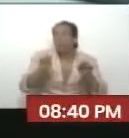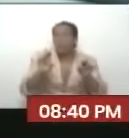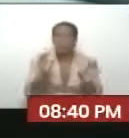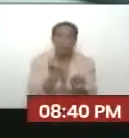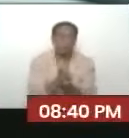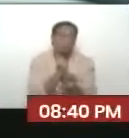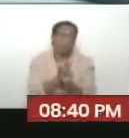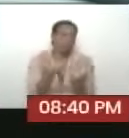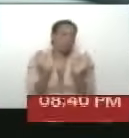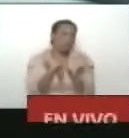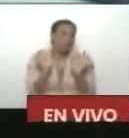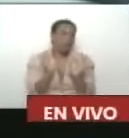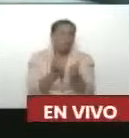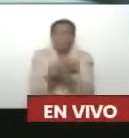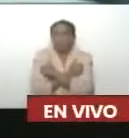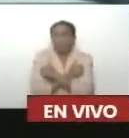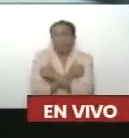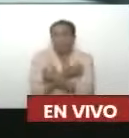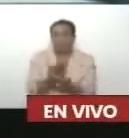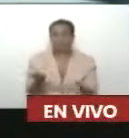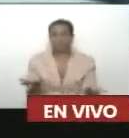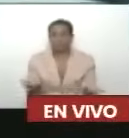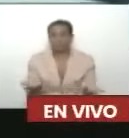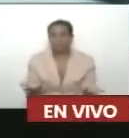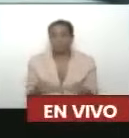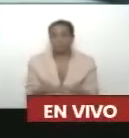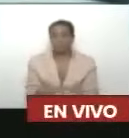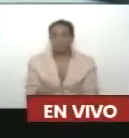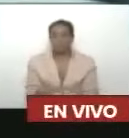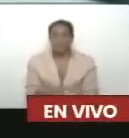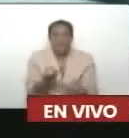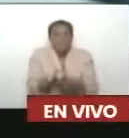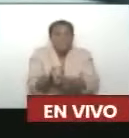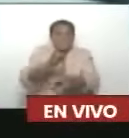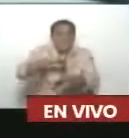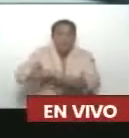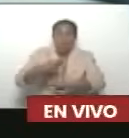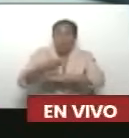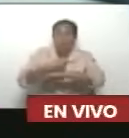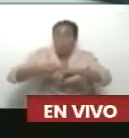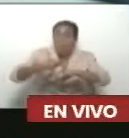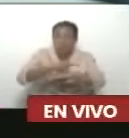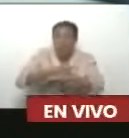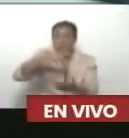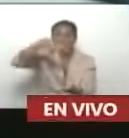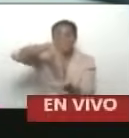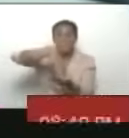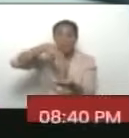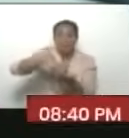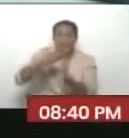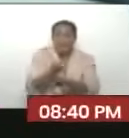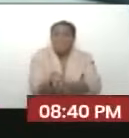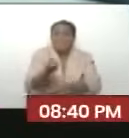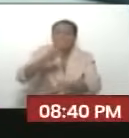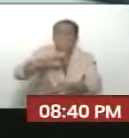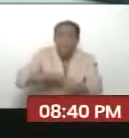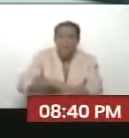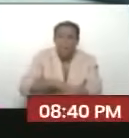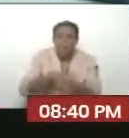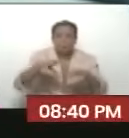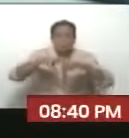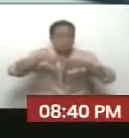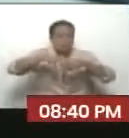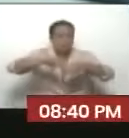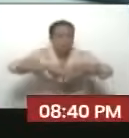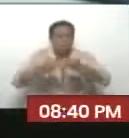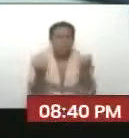Nunca. ¿Ah, Héctor? El peor gobernador que tuvo el Estado Miranda. Destruyó el Estado Miranda cuando